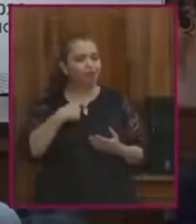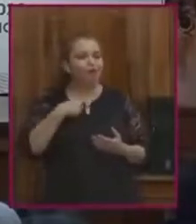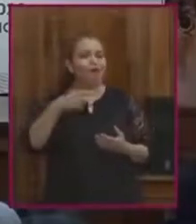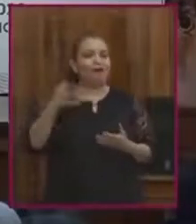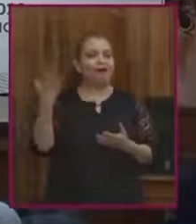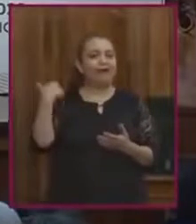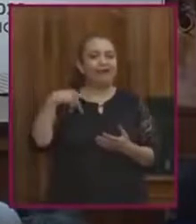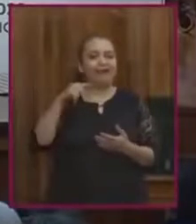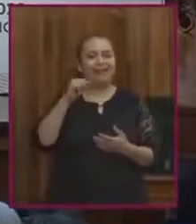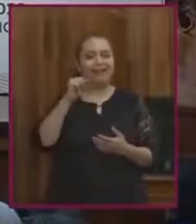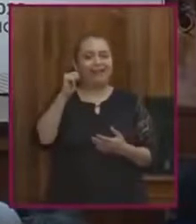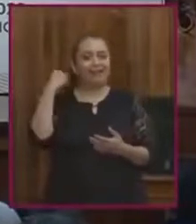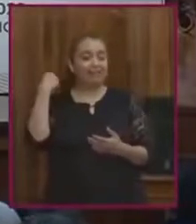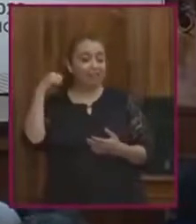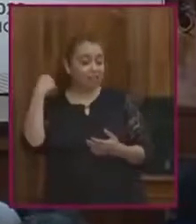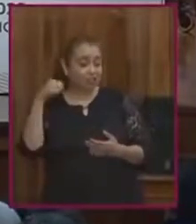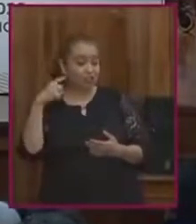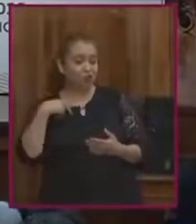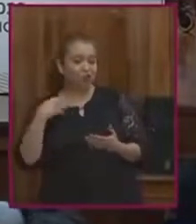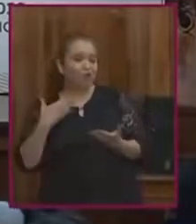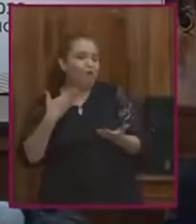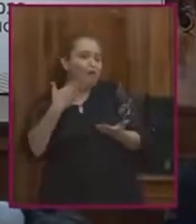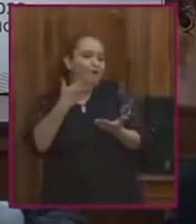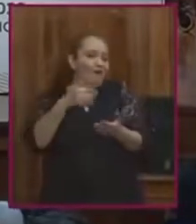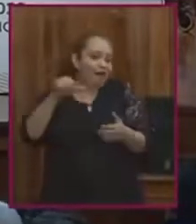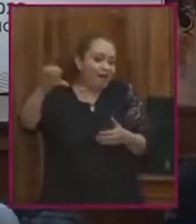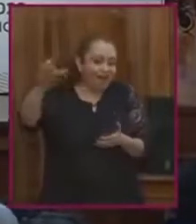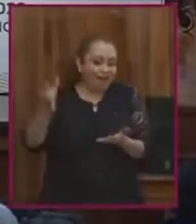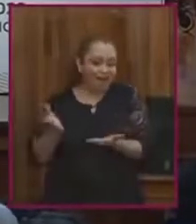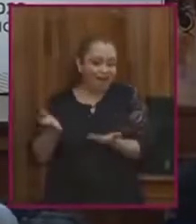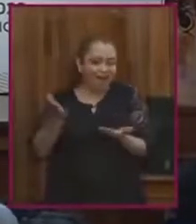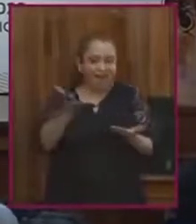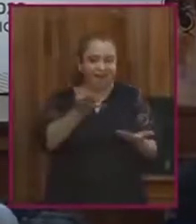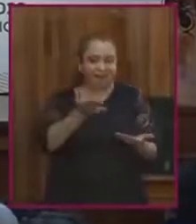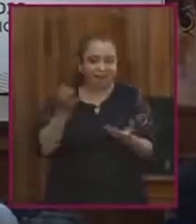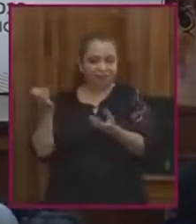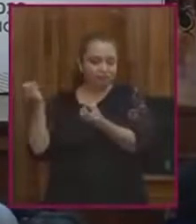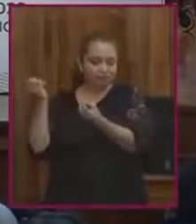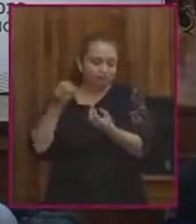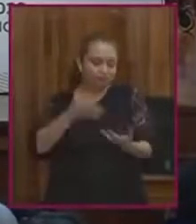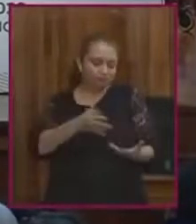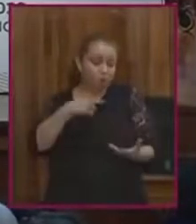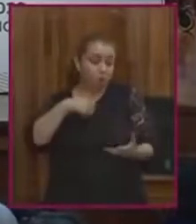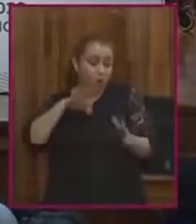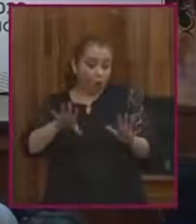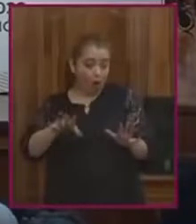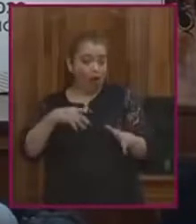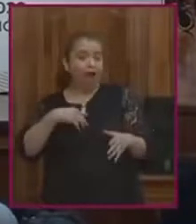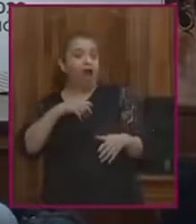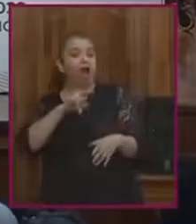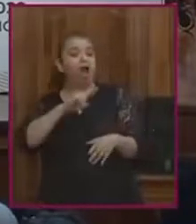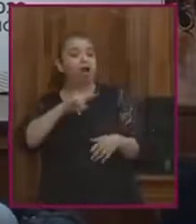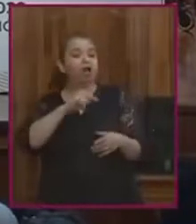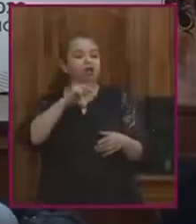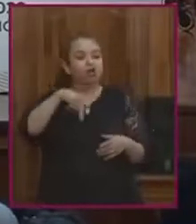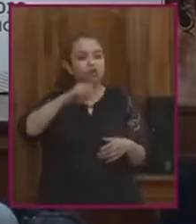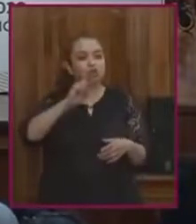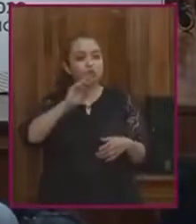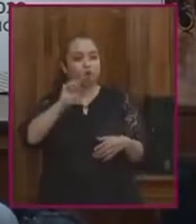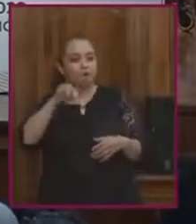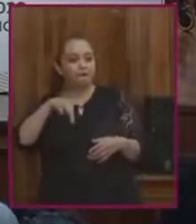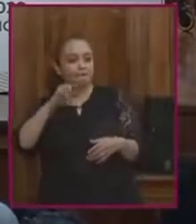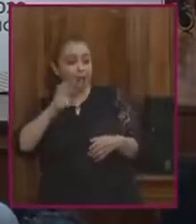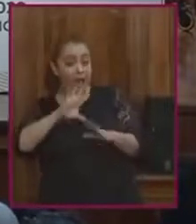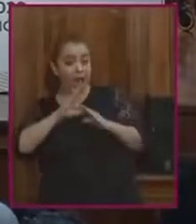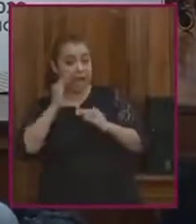Texcoco, rápido cuento, y fíjense que cuando yo termino la normal elemental, pues termina uno con mucho entusiasmo, muchos